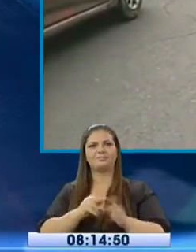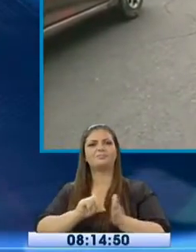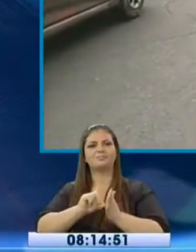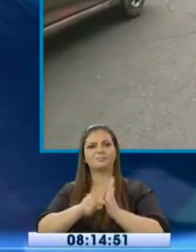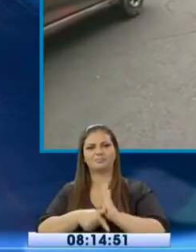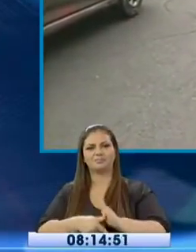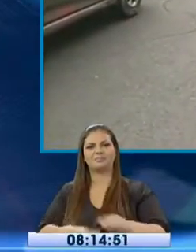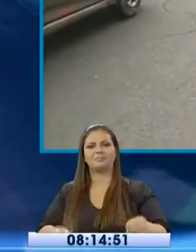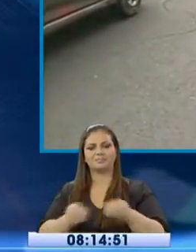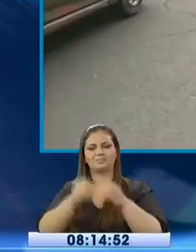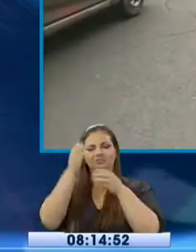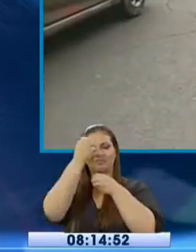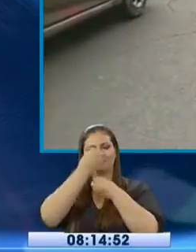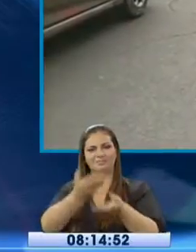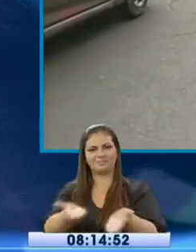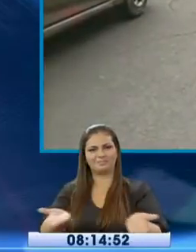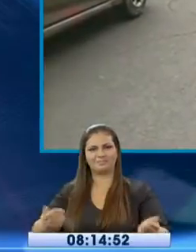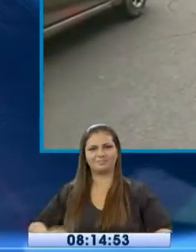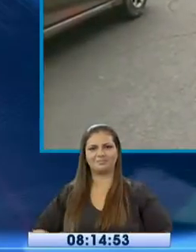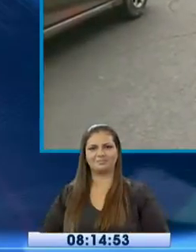volvemos enseguida con más información para ustedes.